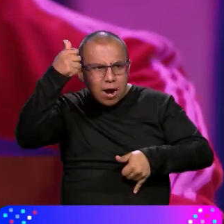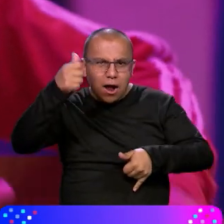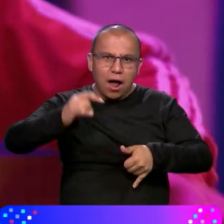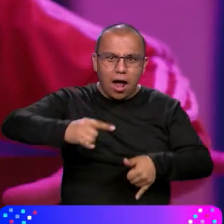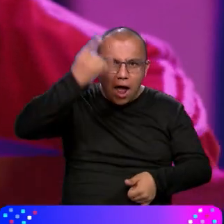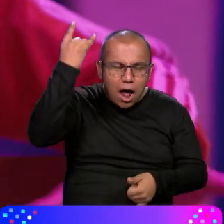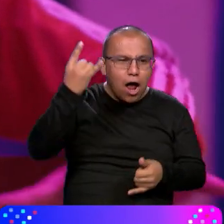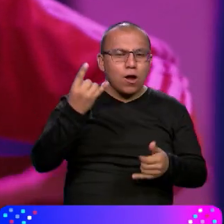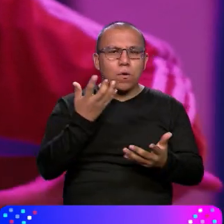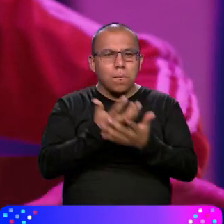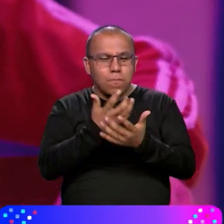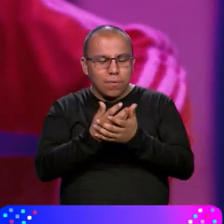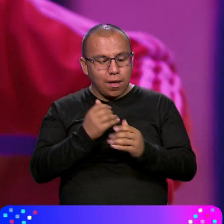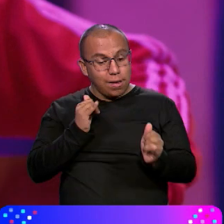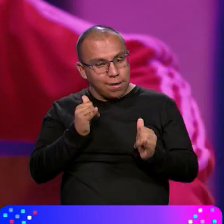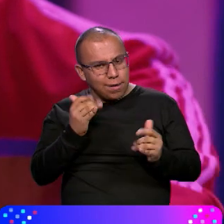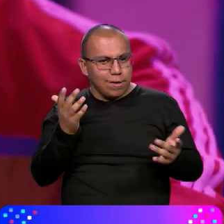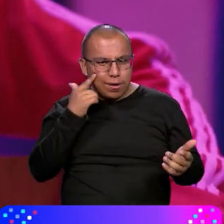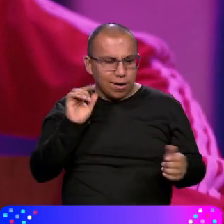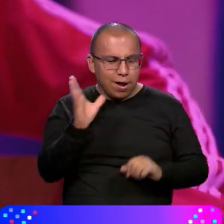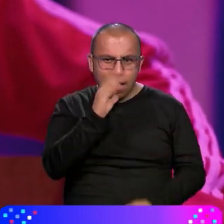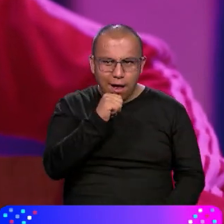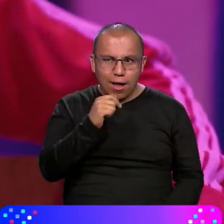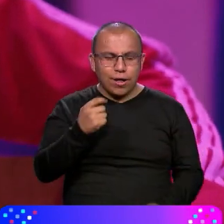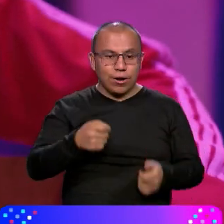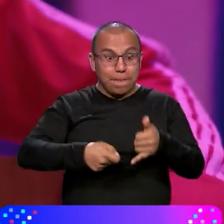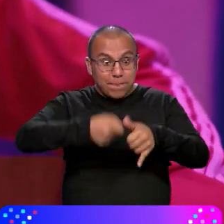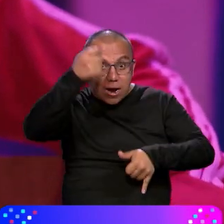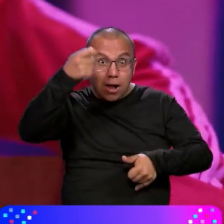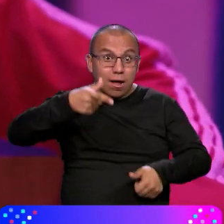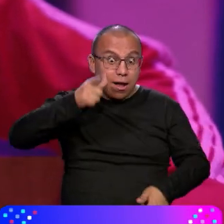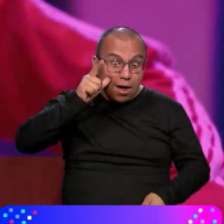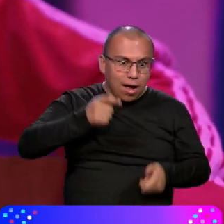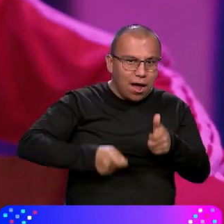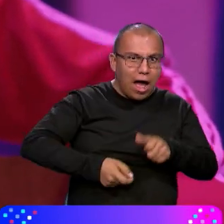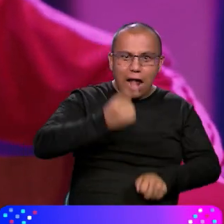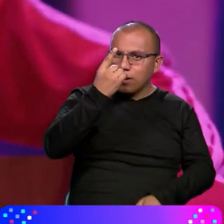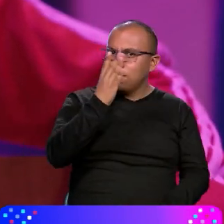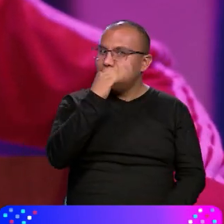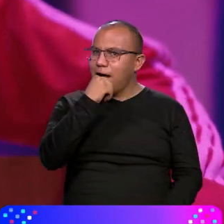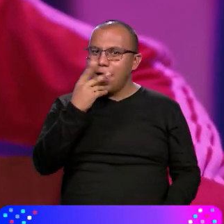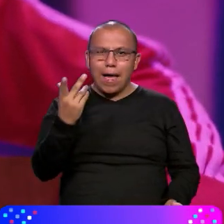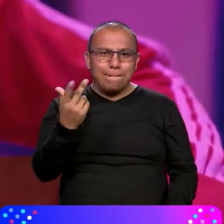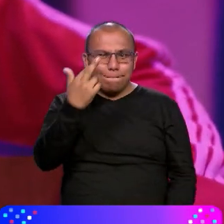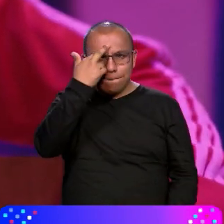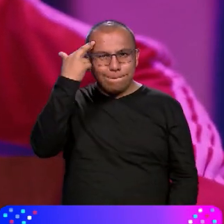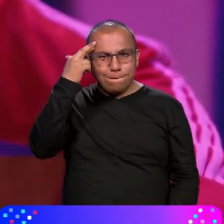Hemos mojado el... Nunca hemos destapado la tapa. ¿No?